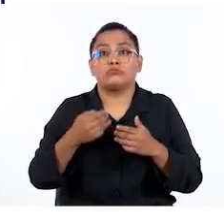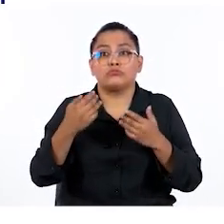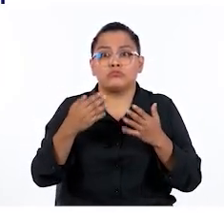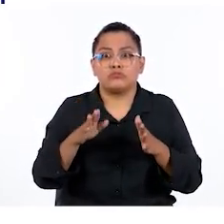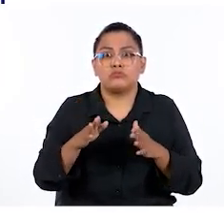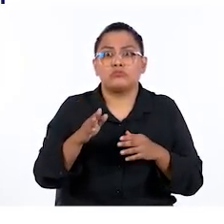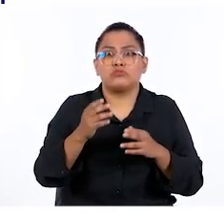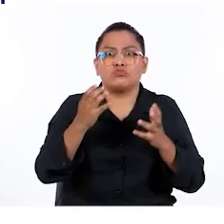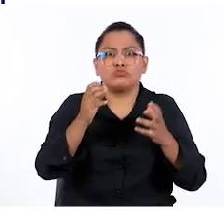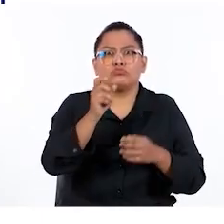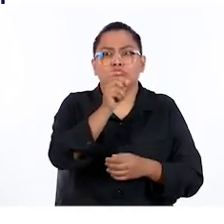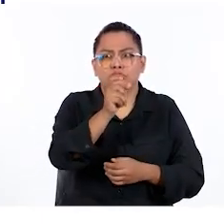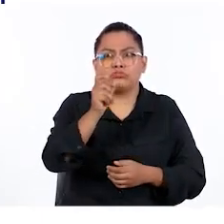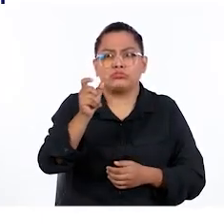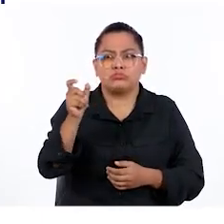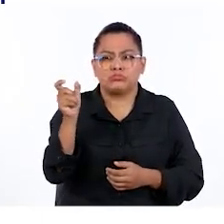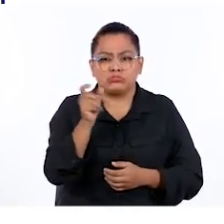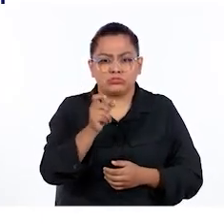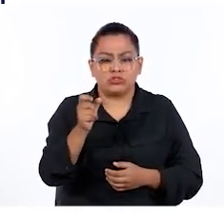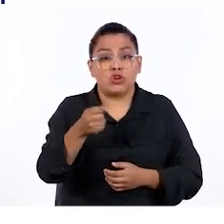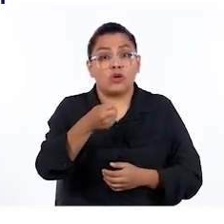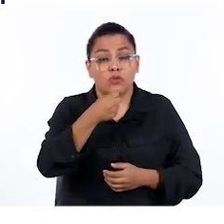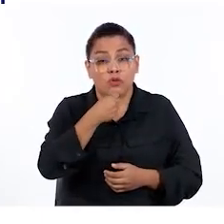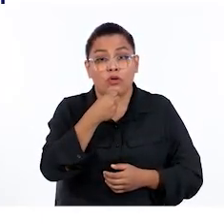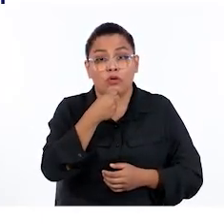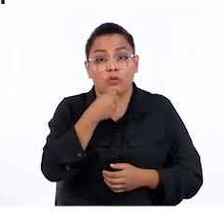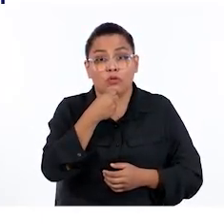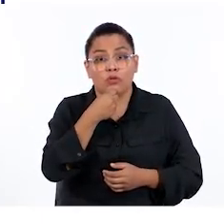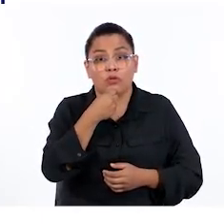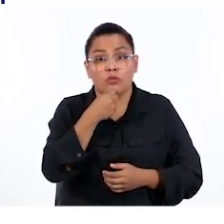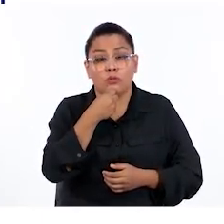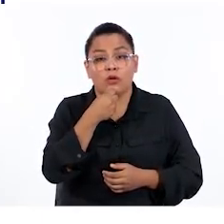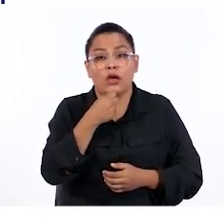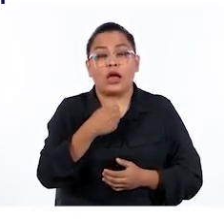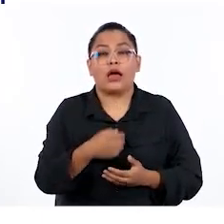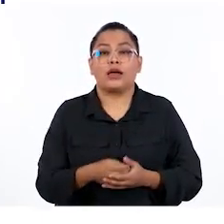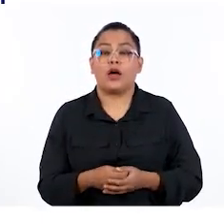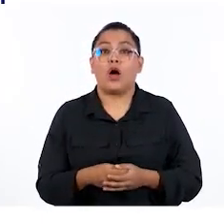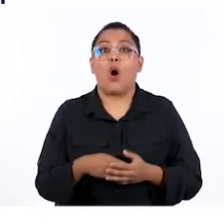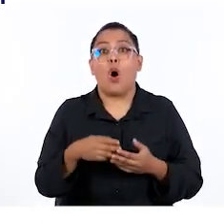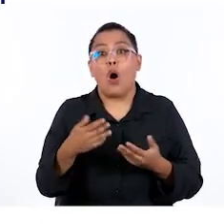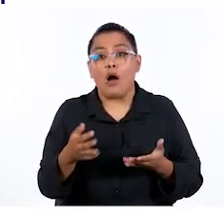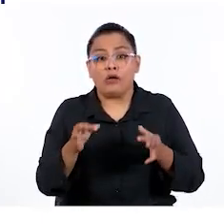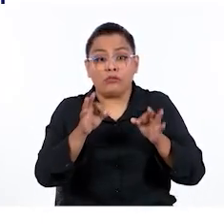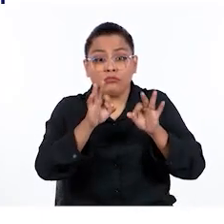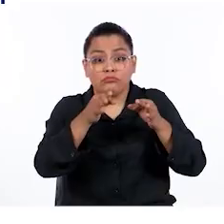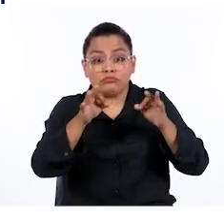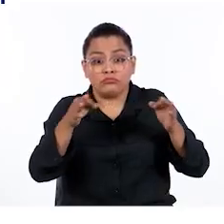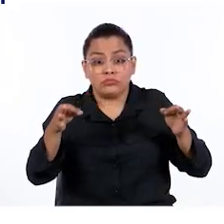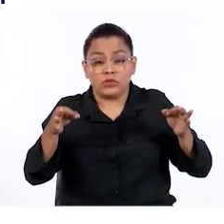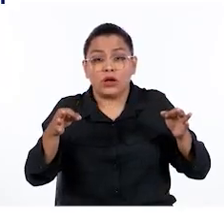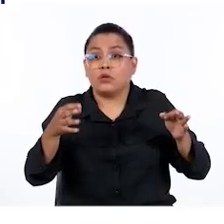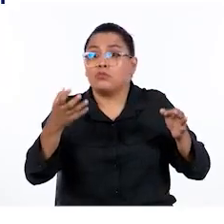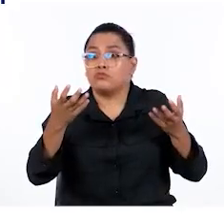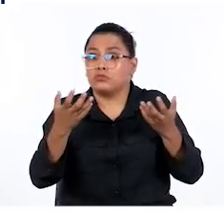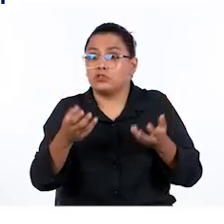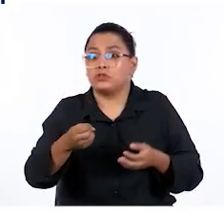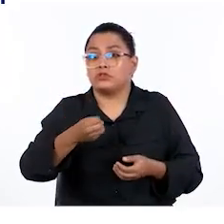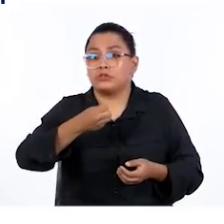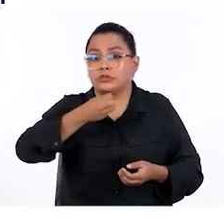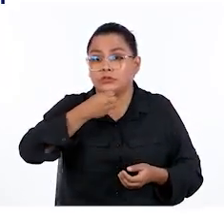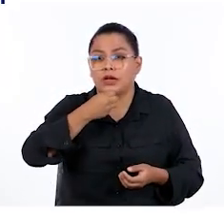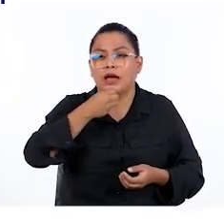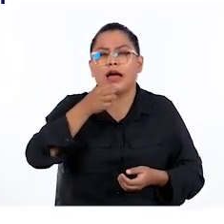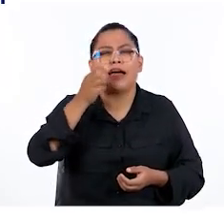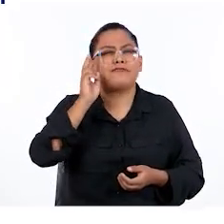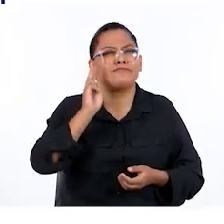de letras que carece de información a un conjunto de oraciones ricas en información. De